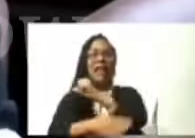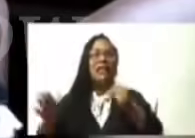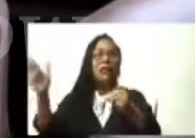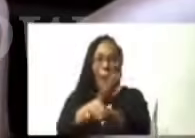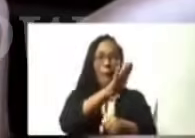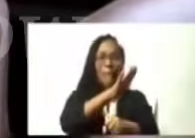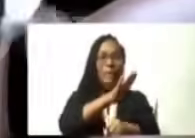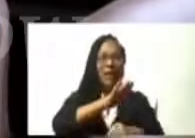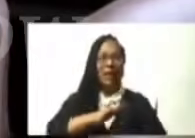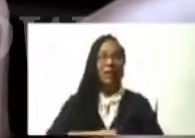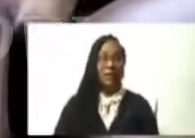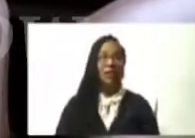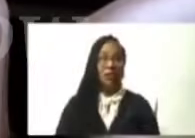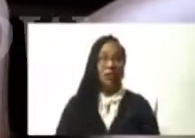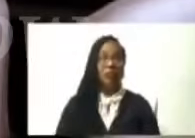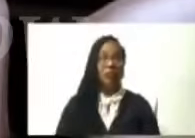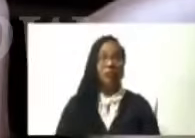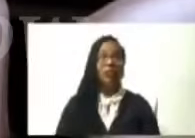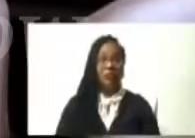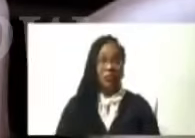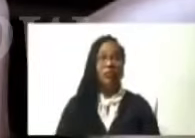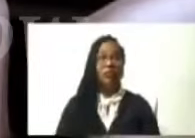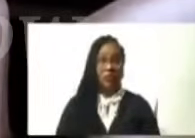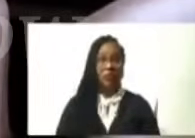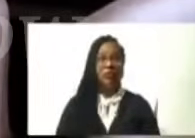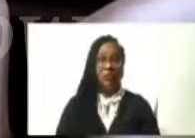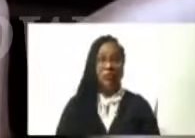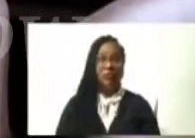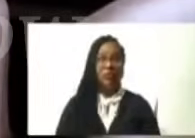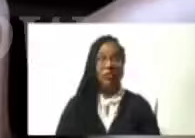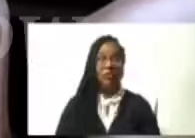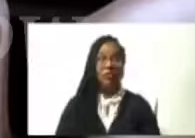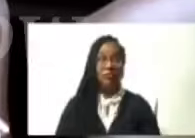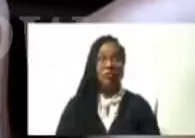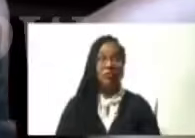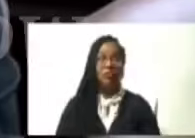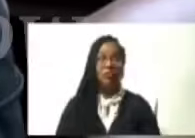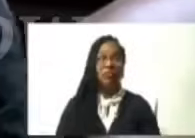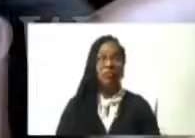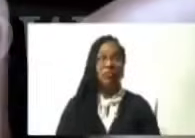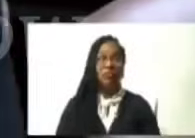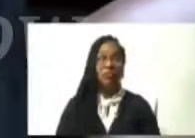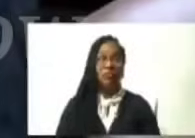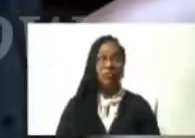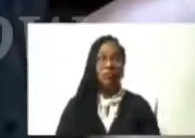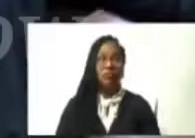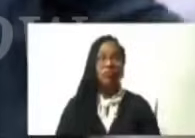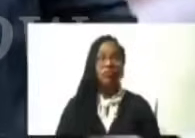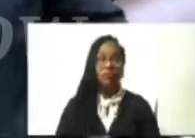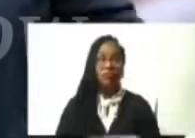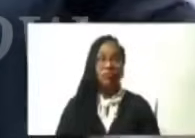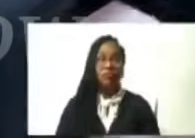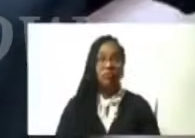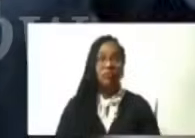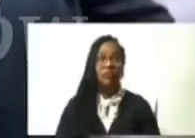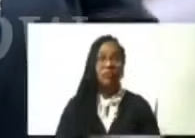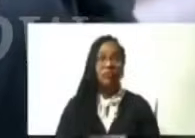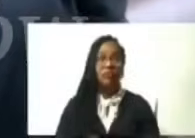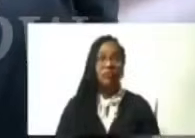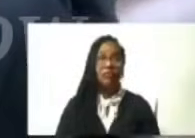En este gobierno y en los demás, compañera, que aquí hubo gobiernos que duraron